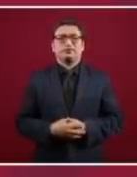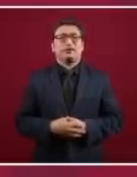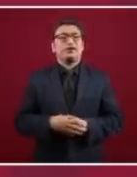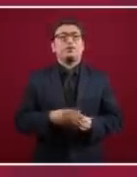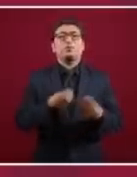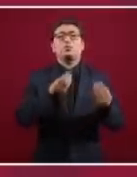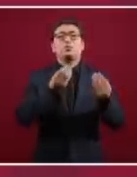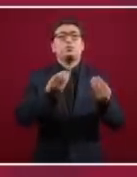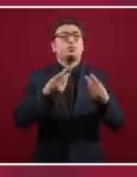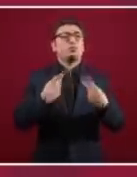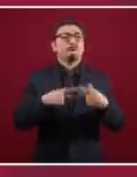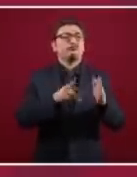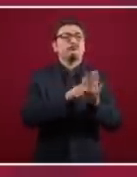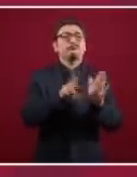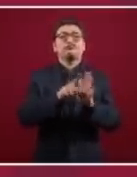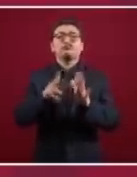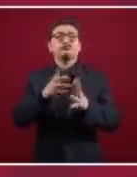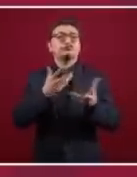nota